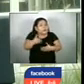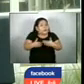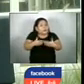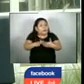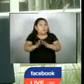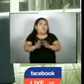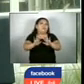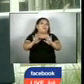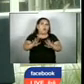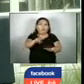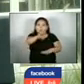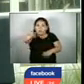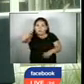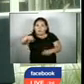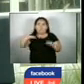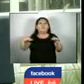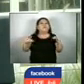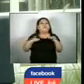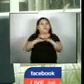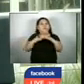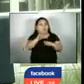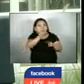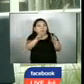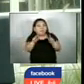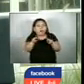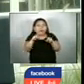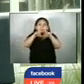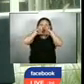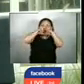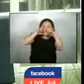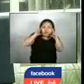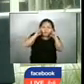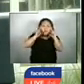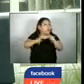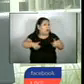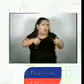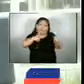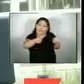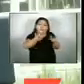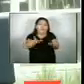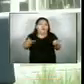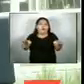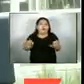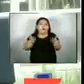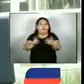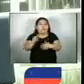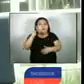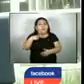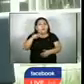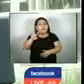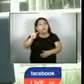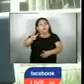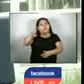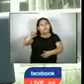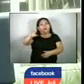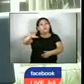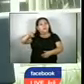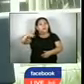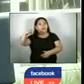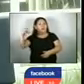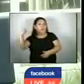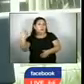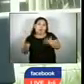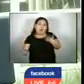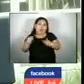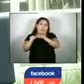de esta pandemia. Yo creo que todos ustedes, y los veo a todos usando mascarillas, y qué bueno que lo estén haciendo, que se calcula que van a ser 4.5 millones. Pudiera